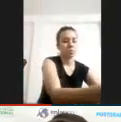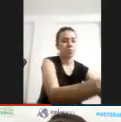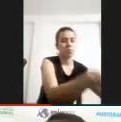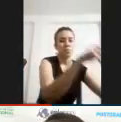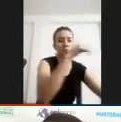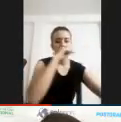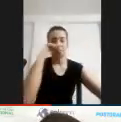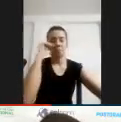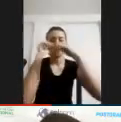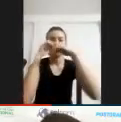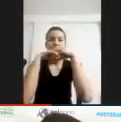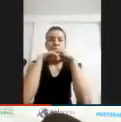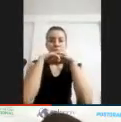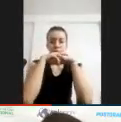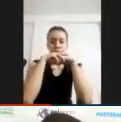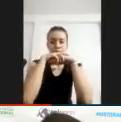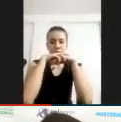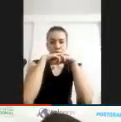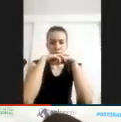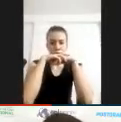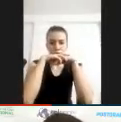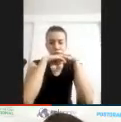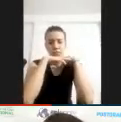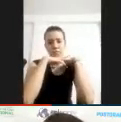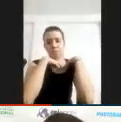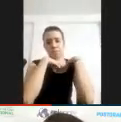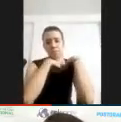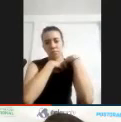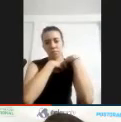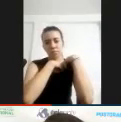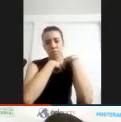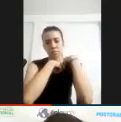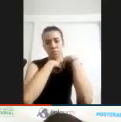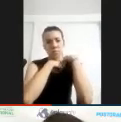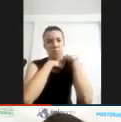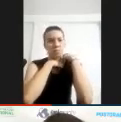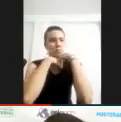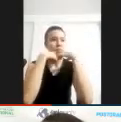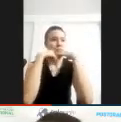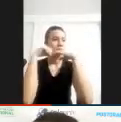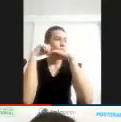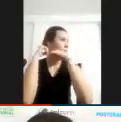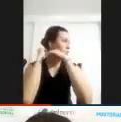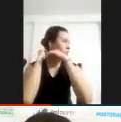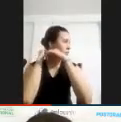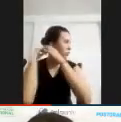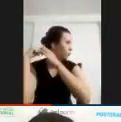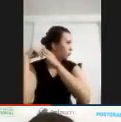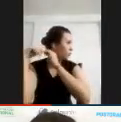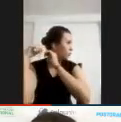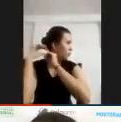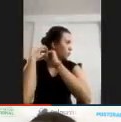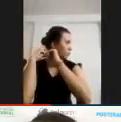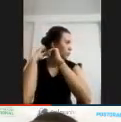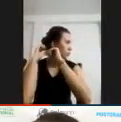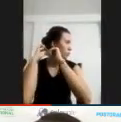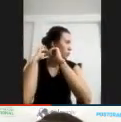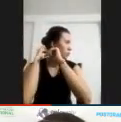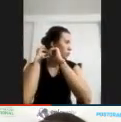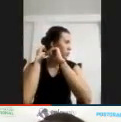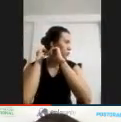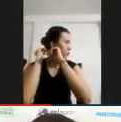pública son los funcionarios. Está establecido en la ley, artículo 9 y artículo 63. En el caso, claro, o sea,